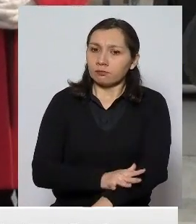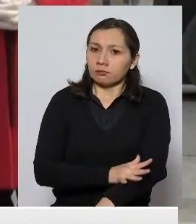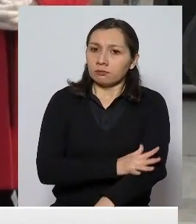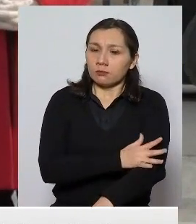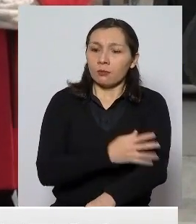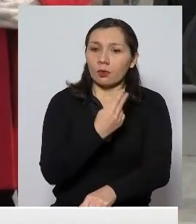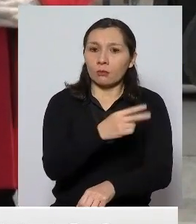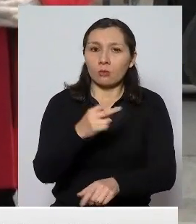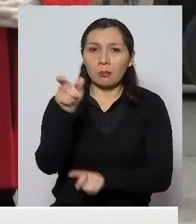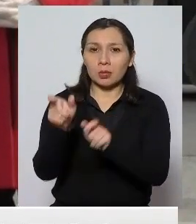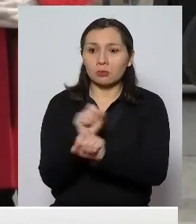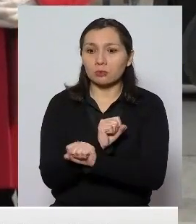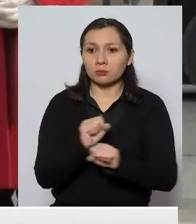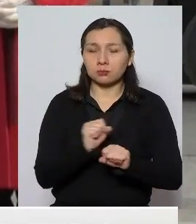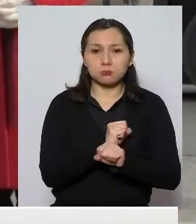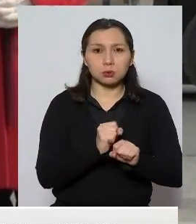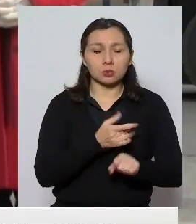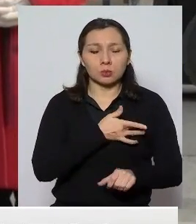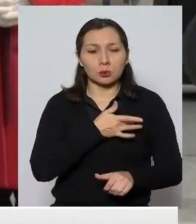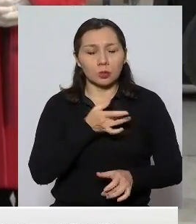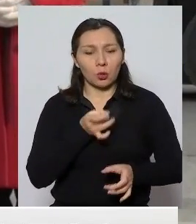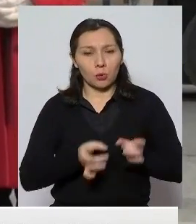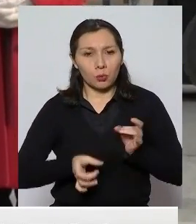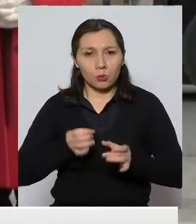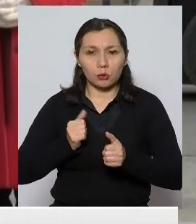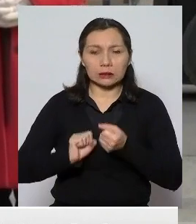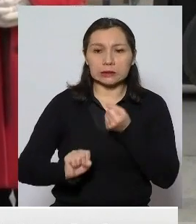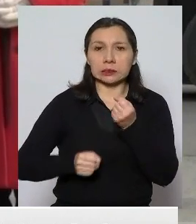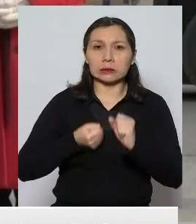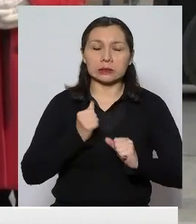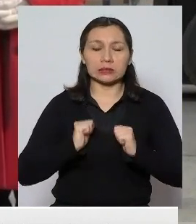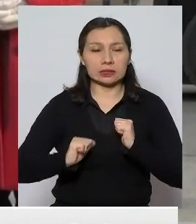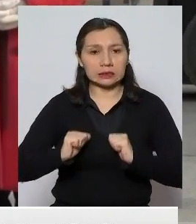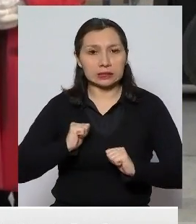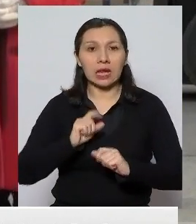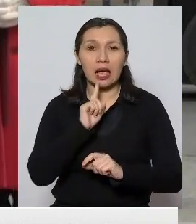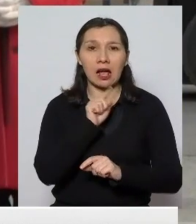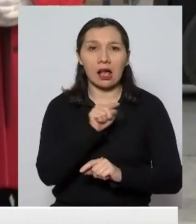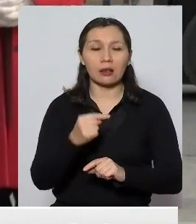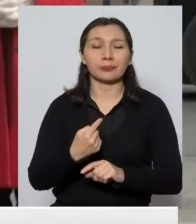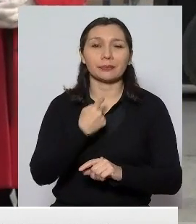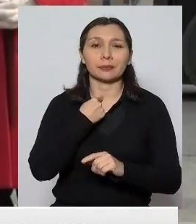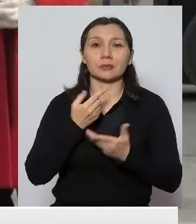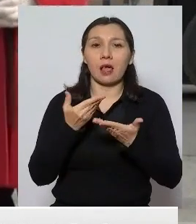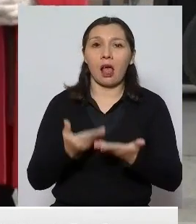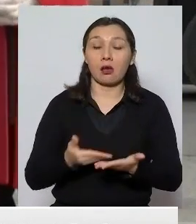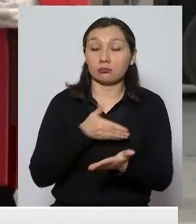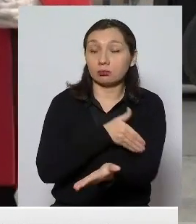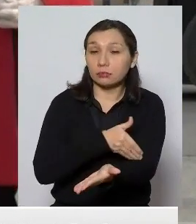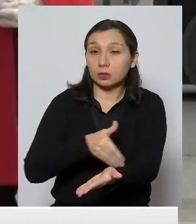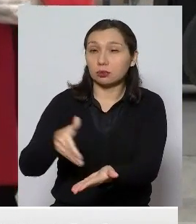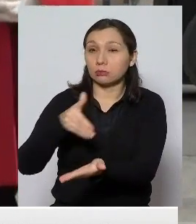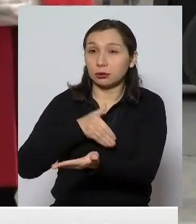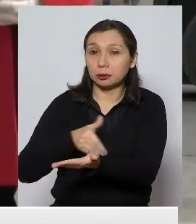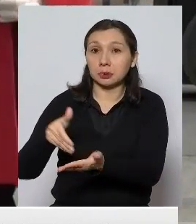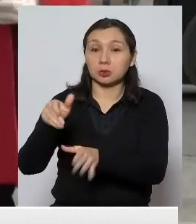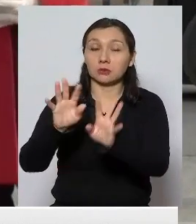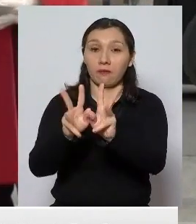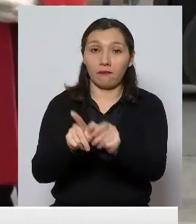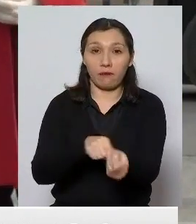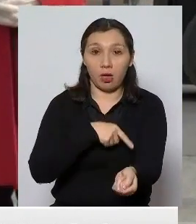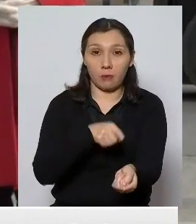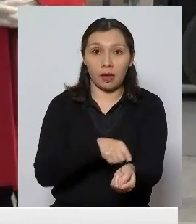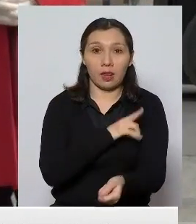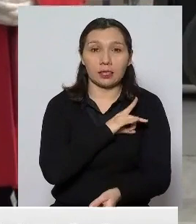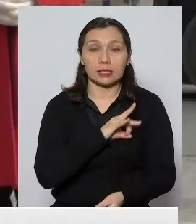las privaciones, de los dolores, de las angustias que afectan hoy día a millones y millones de familias